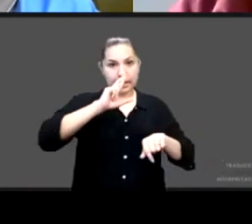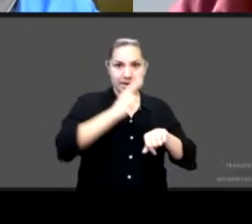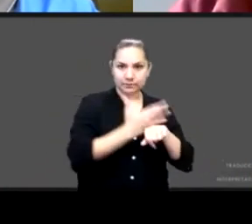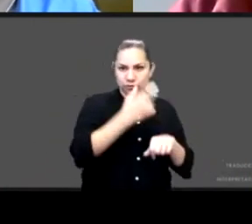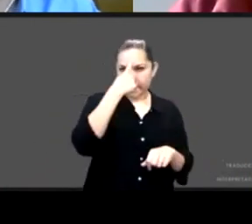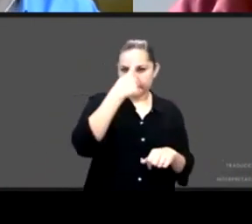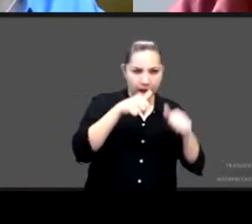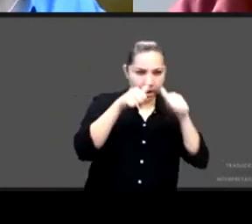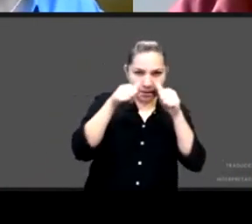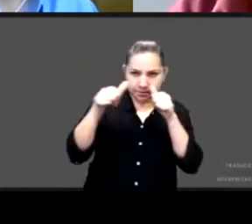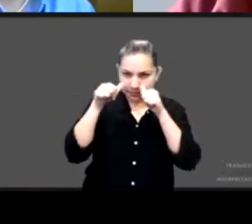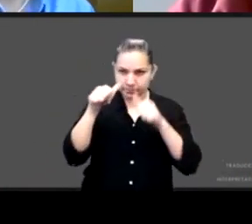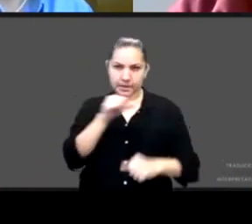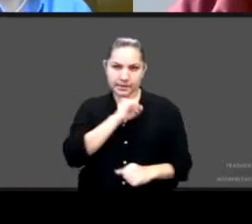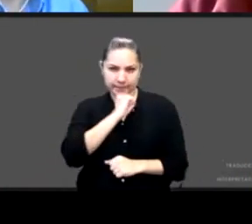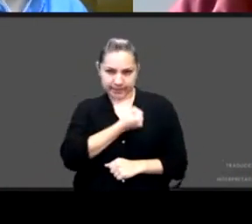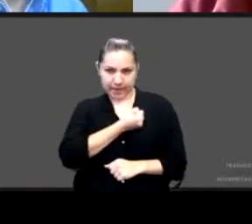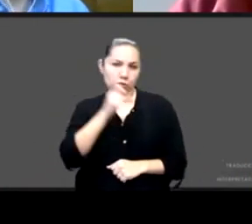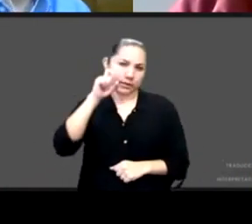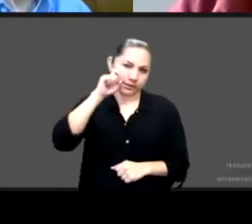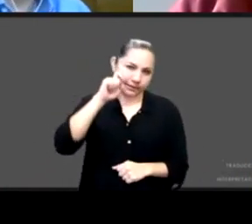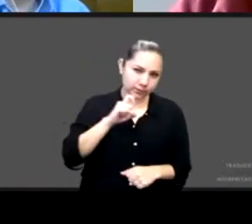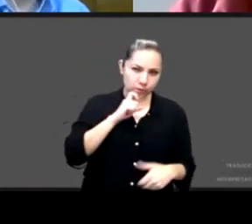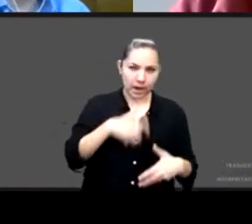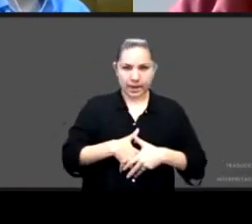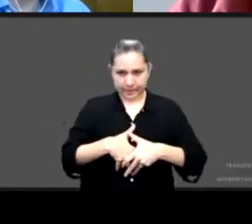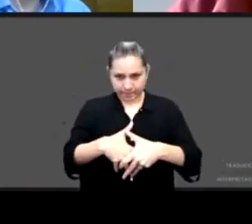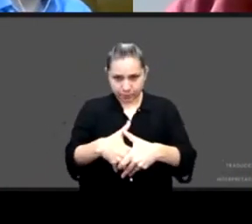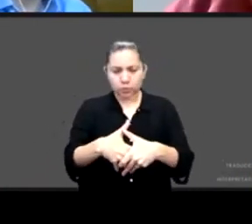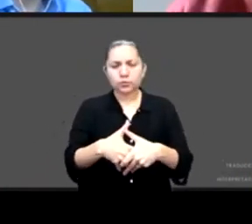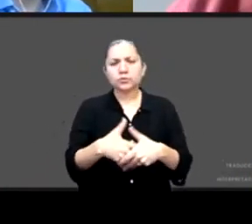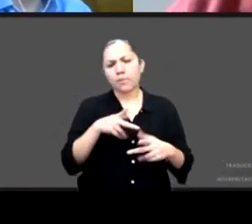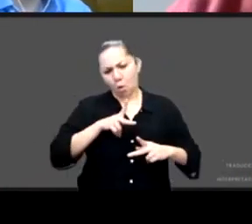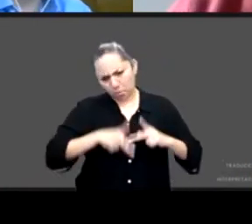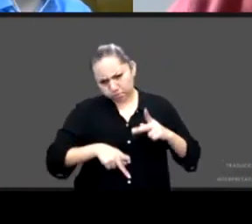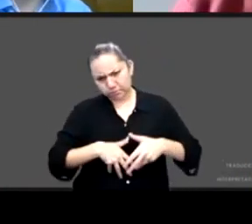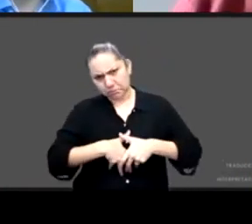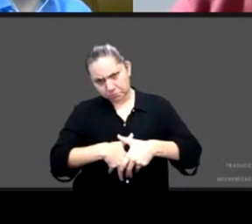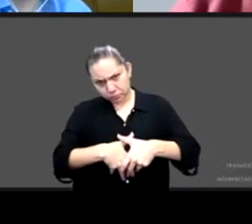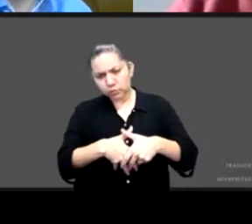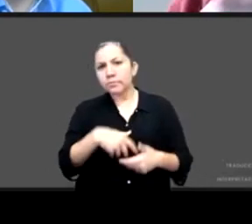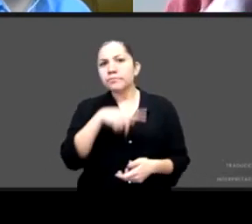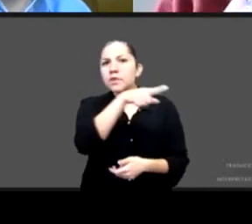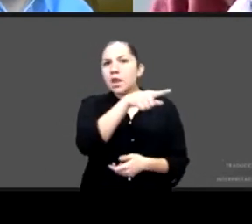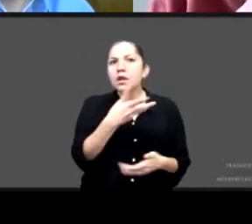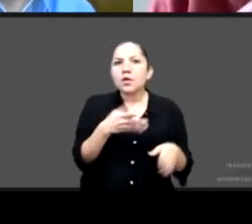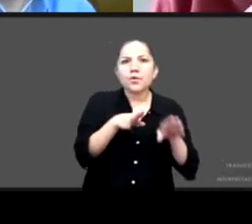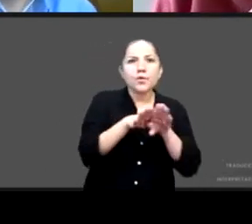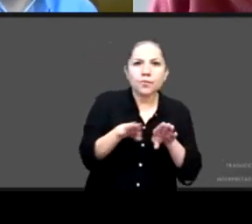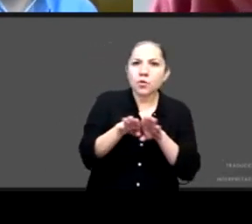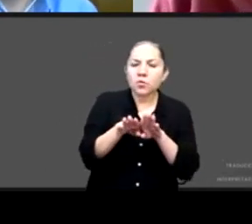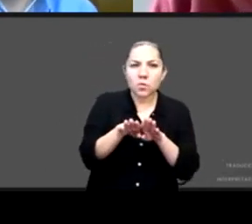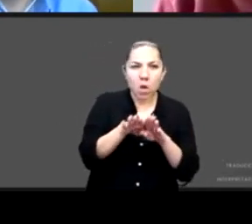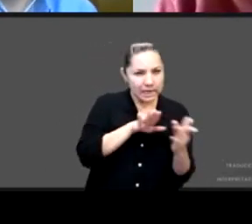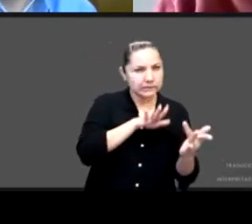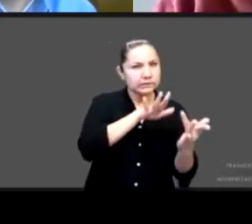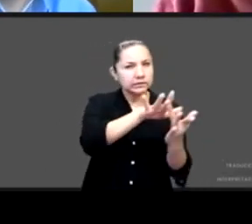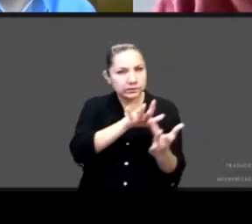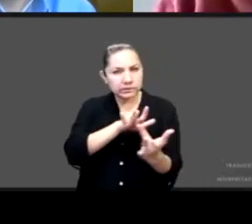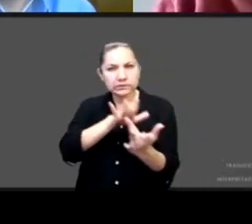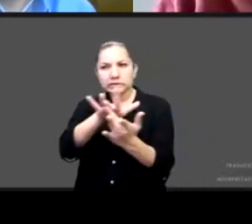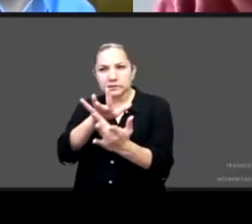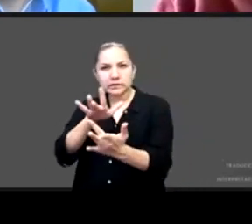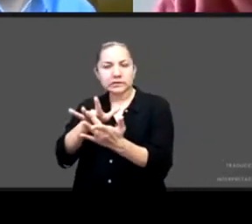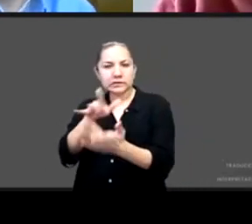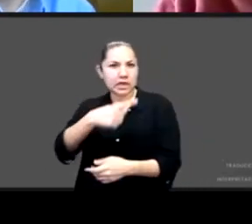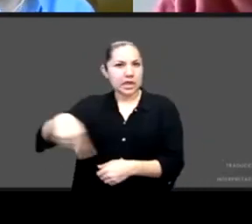han desarrollado diversas estrategias para acercarse a las y los adolescentes. La primera y muy importante es socializar que